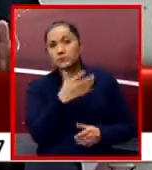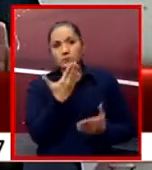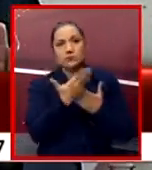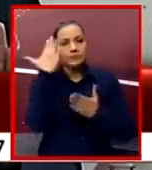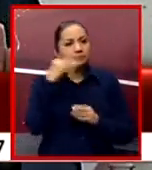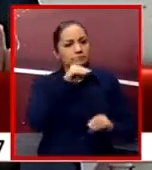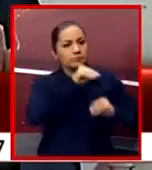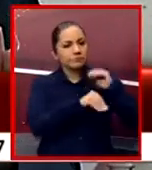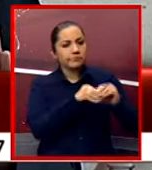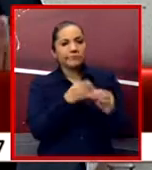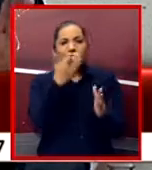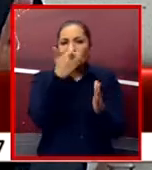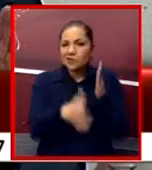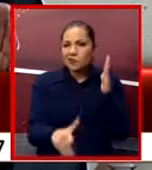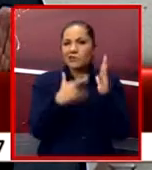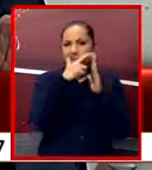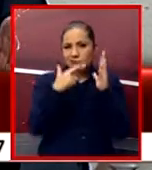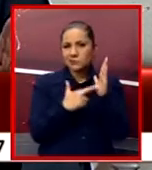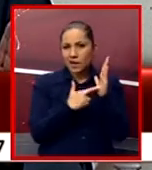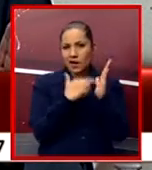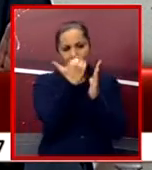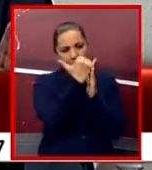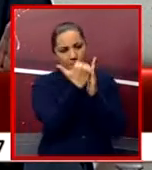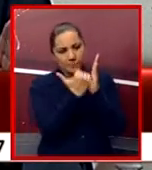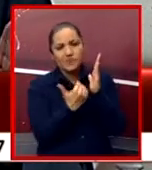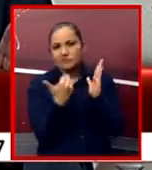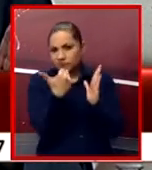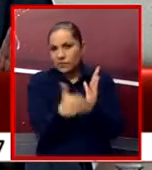reglas, lo lamento decir.